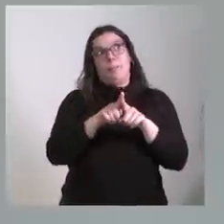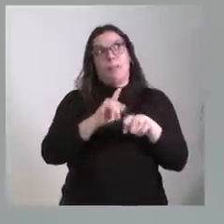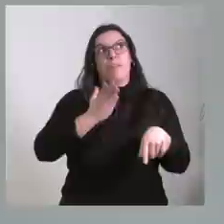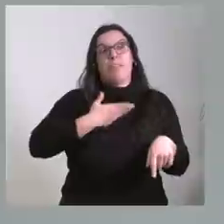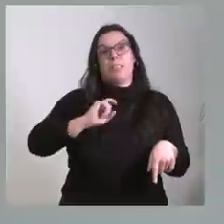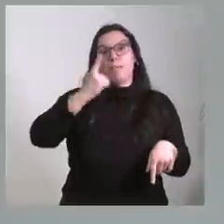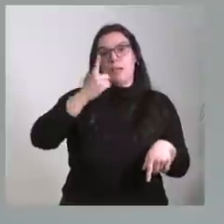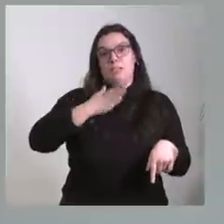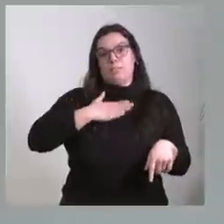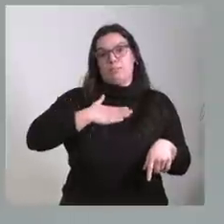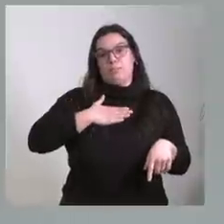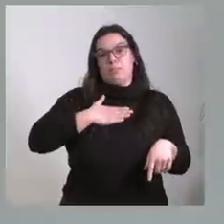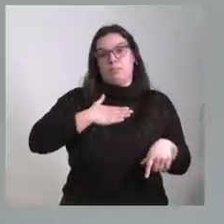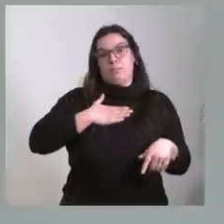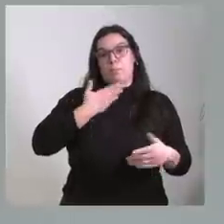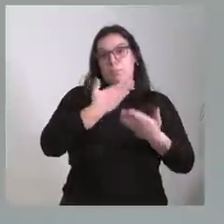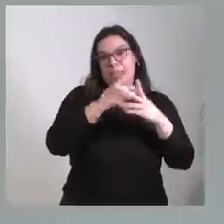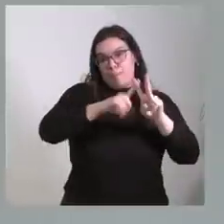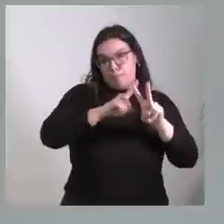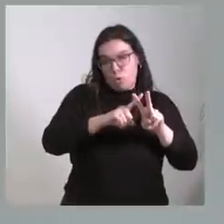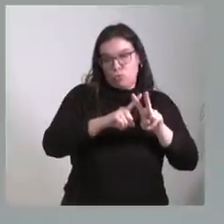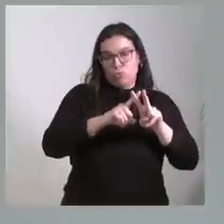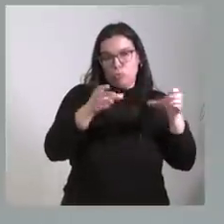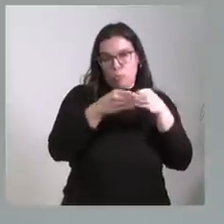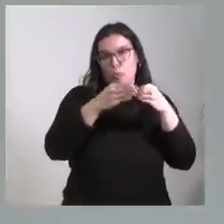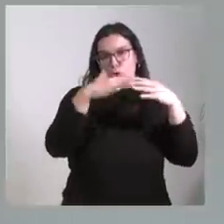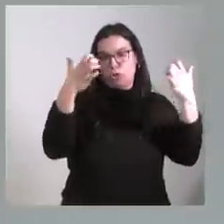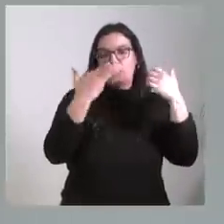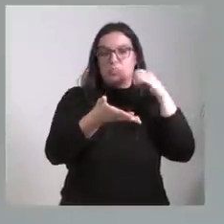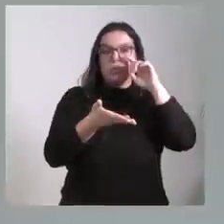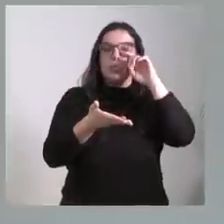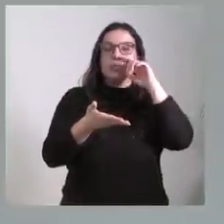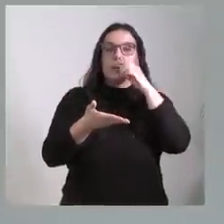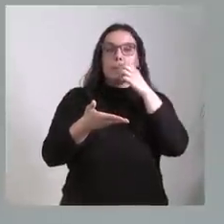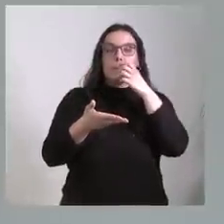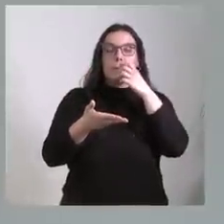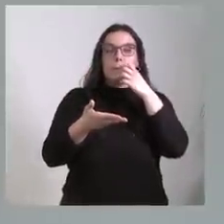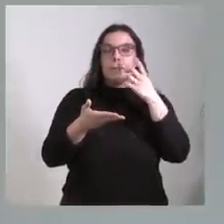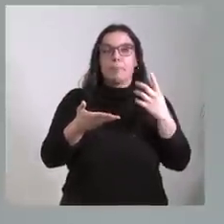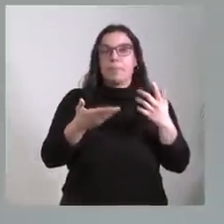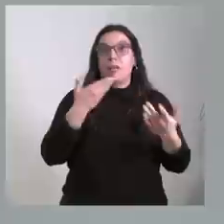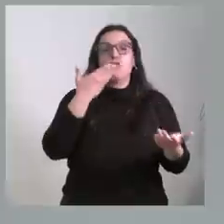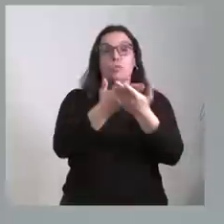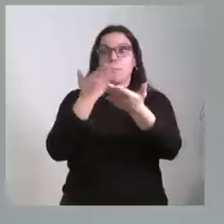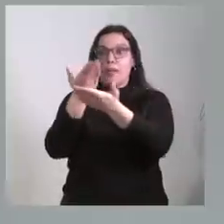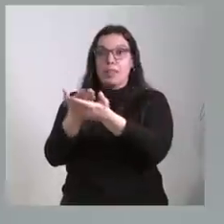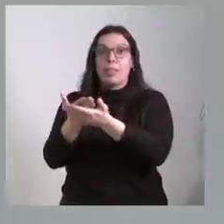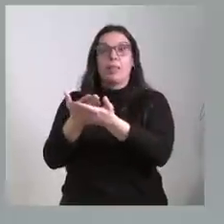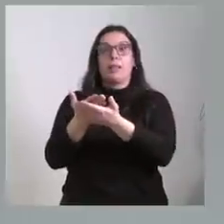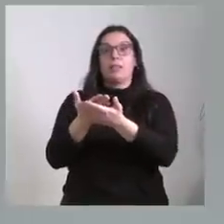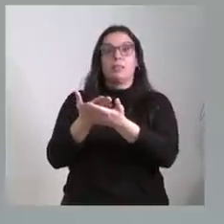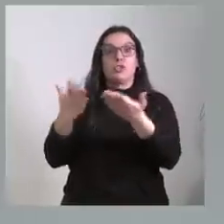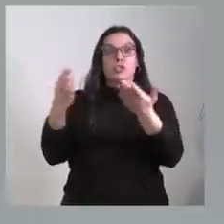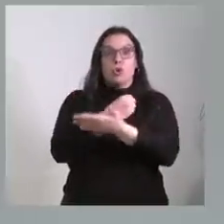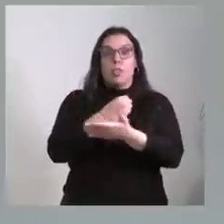aparte ya que la solicitud la ha presentado el grupo parlamentario vox pues reiterar las palabras del portavoz todas las solicitudes de declaración de bien de